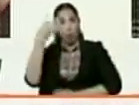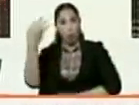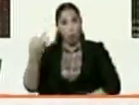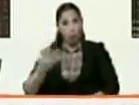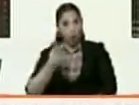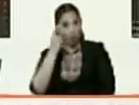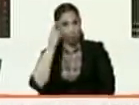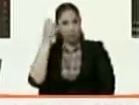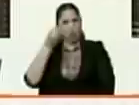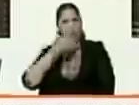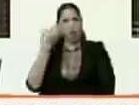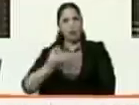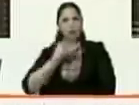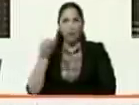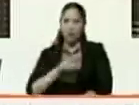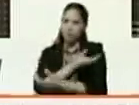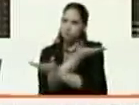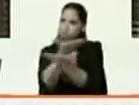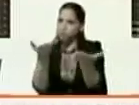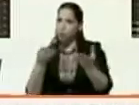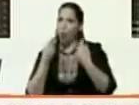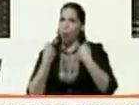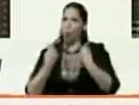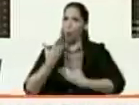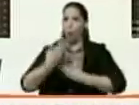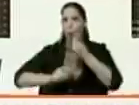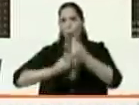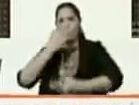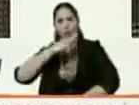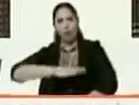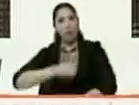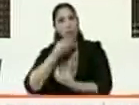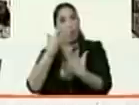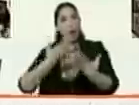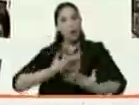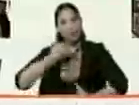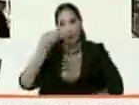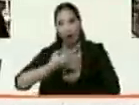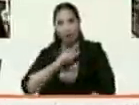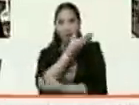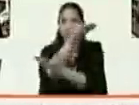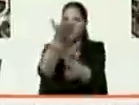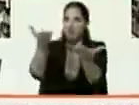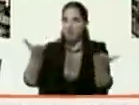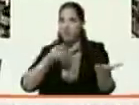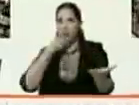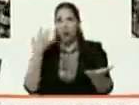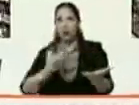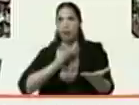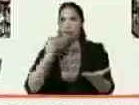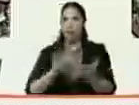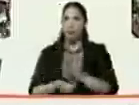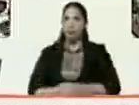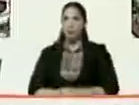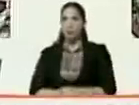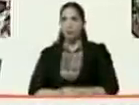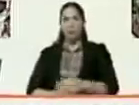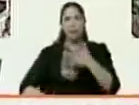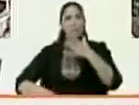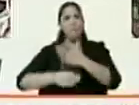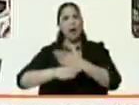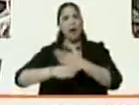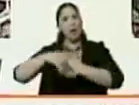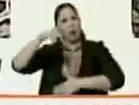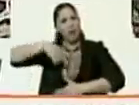Buenos días, buenas tardes a todos y a todos, ¿cómo están? Buenas tardes, buenas tardes, buenas tardes, buenas tardes. Vamos a mandarle